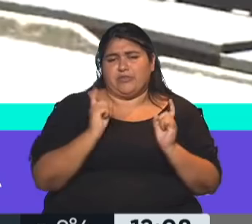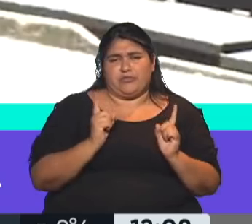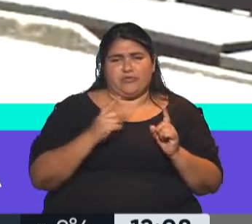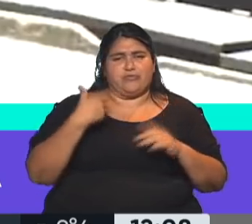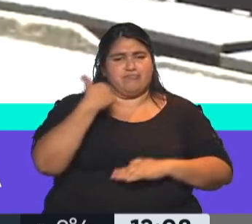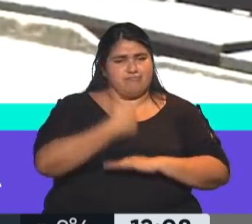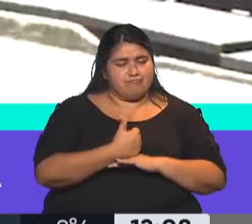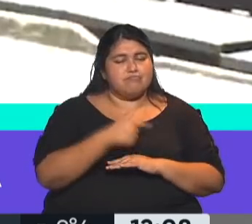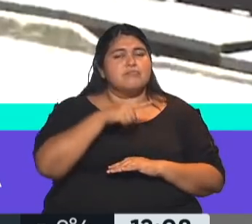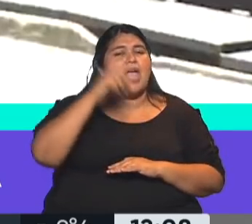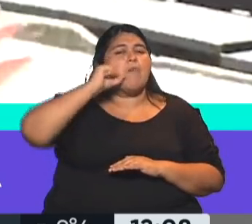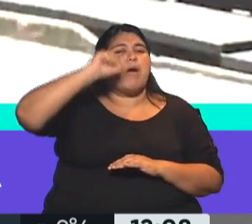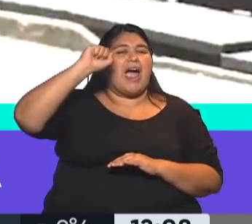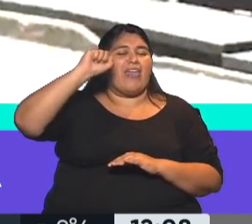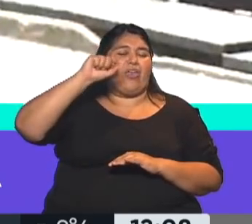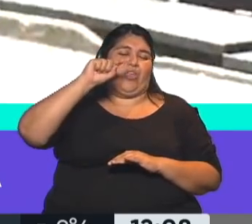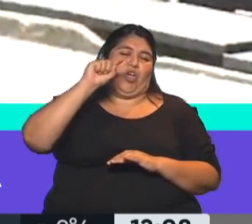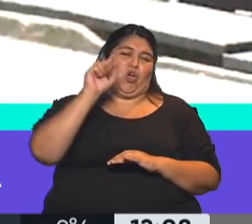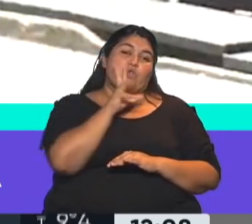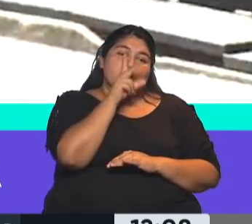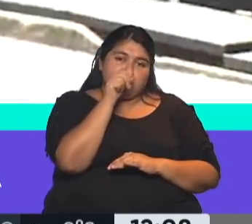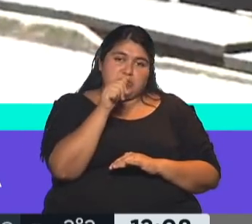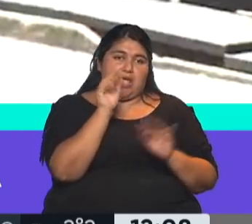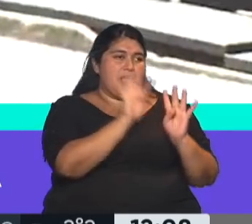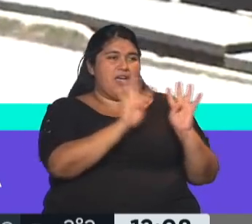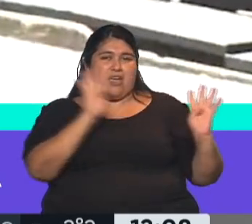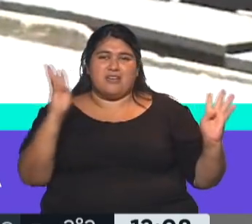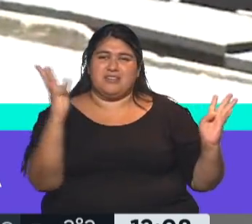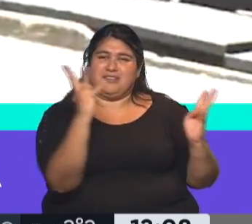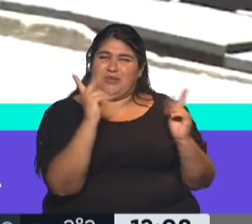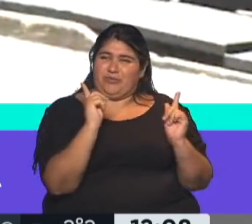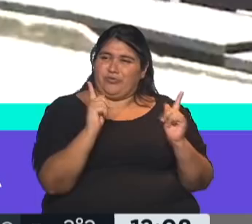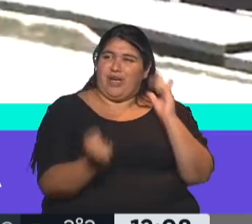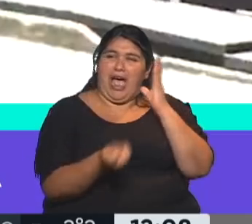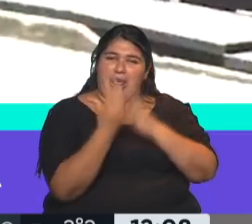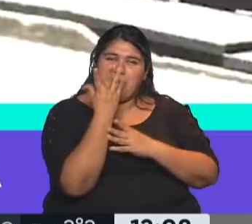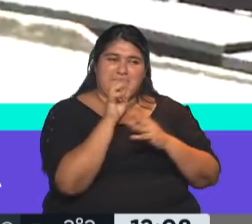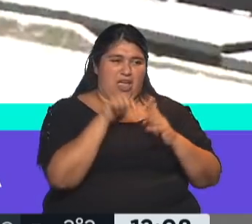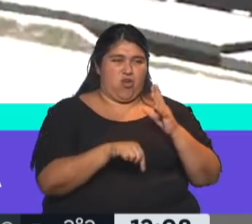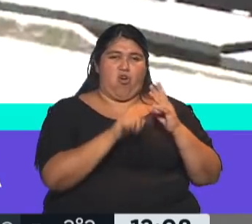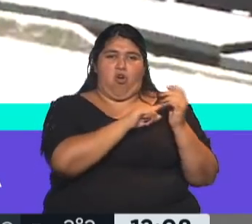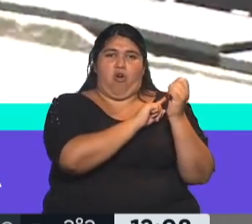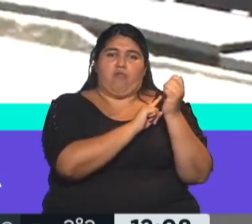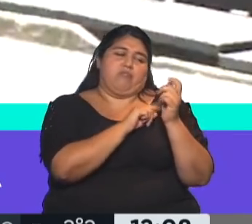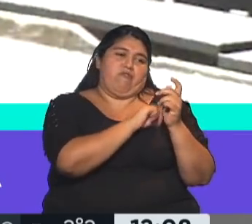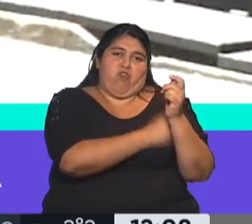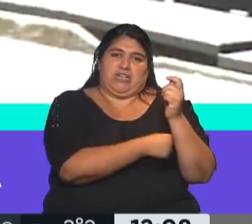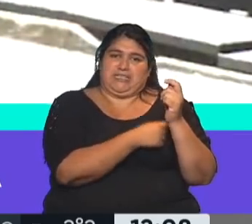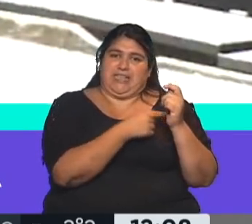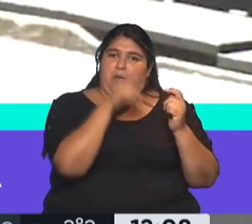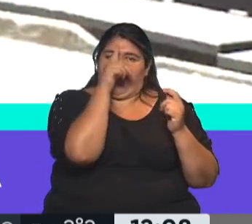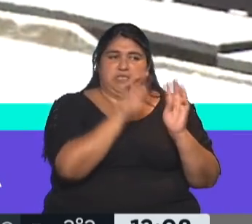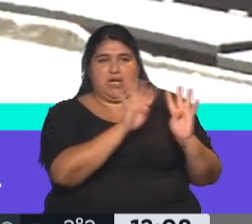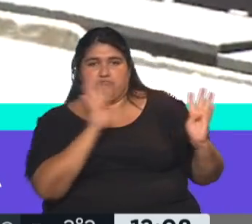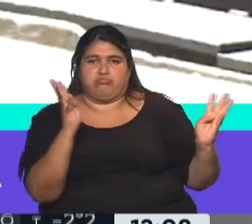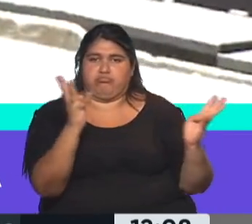de Rusia, donde podemos ver que se mantiene el vallado, el que mencionábamos a la mañana, el refuerzo de la policía que ha enviado el Ministerio de Seguridad.